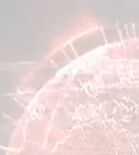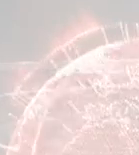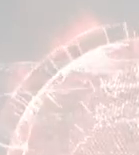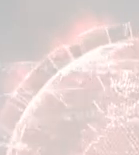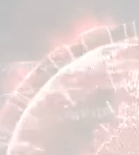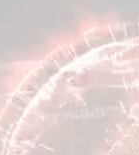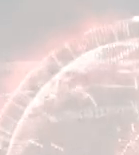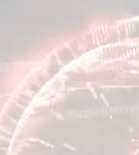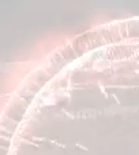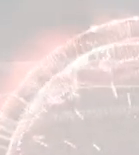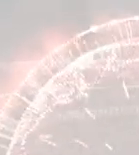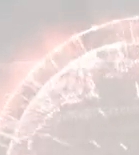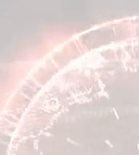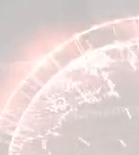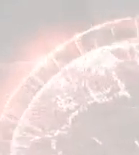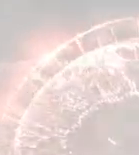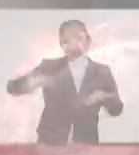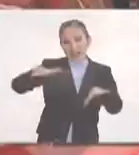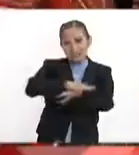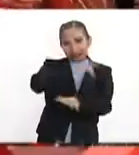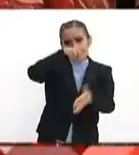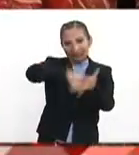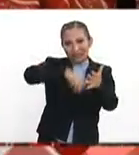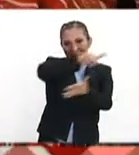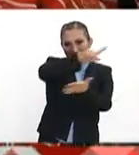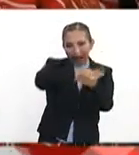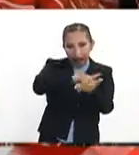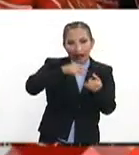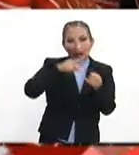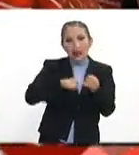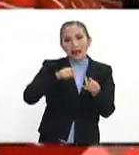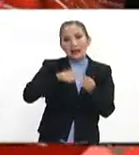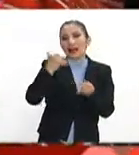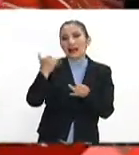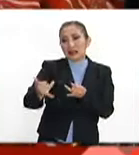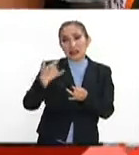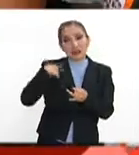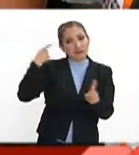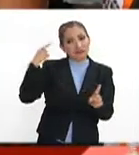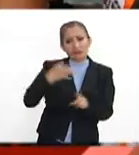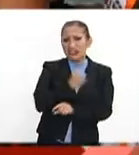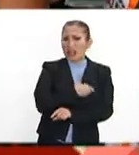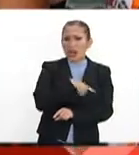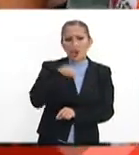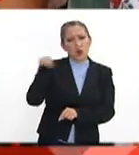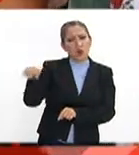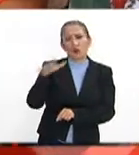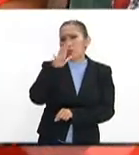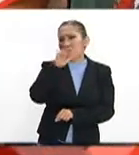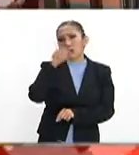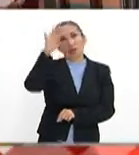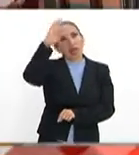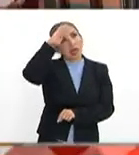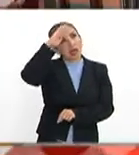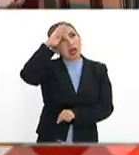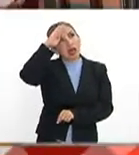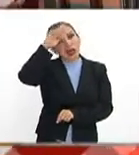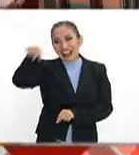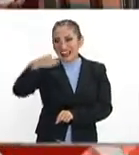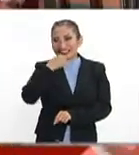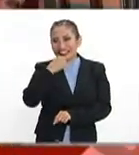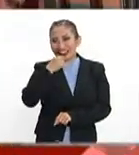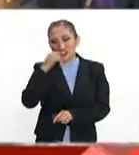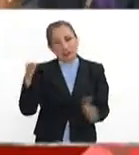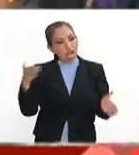Por esto programas como la reforma educativa y apostándole a la salud, porque no podemos pensar que nuestros